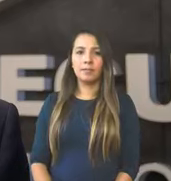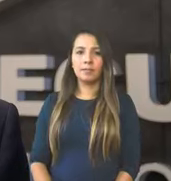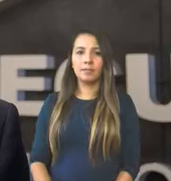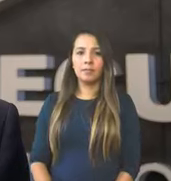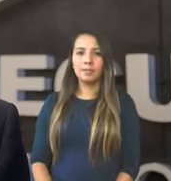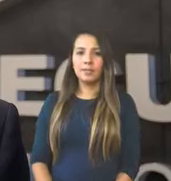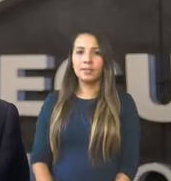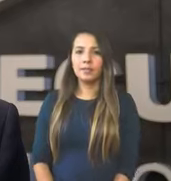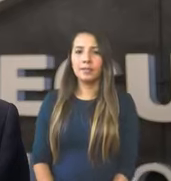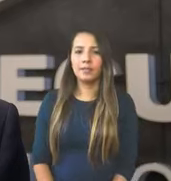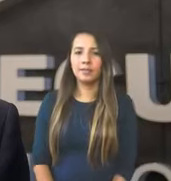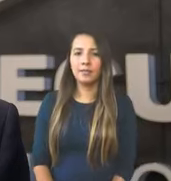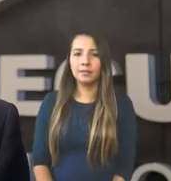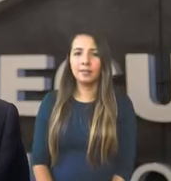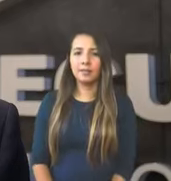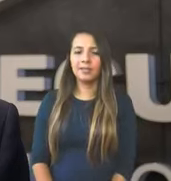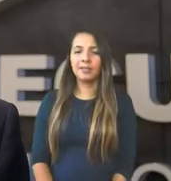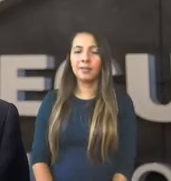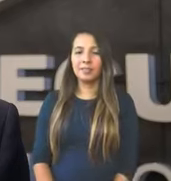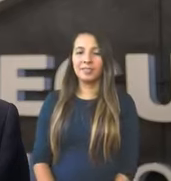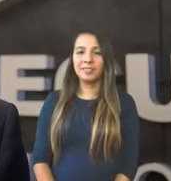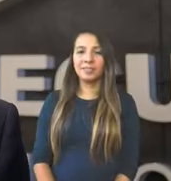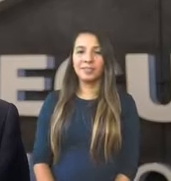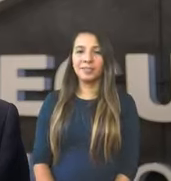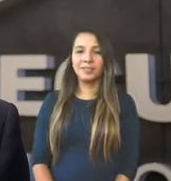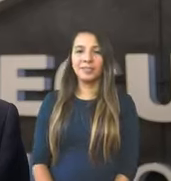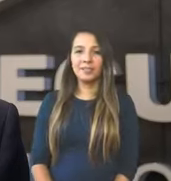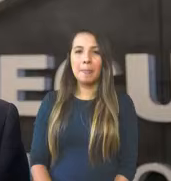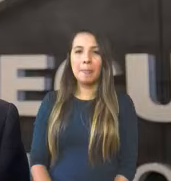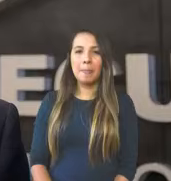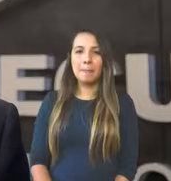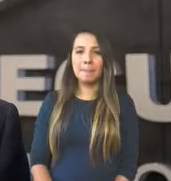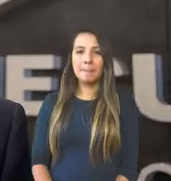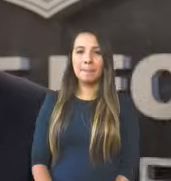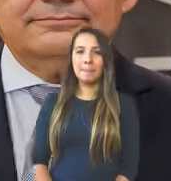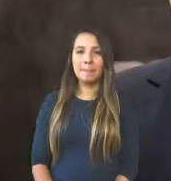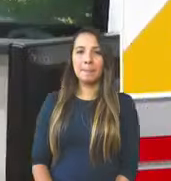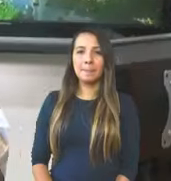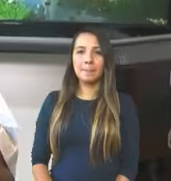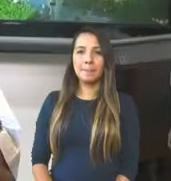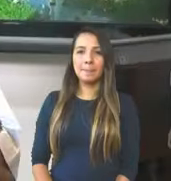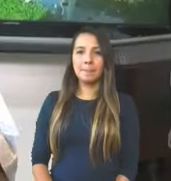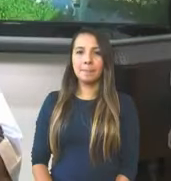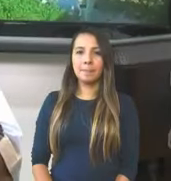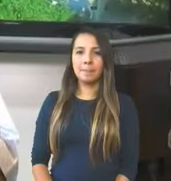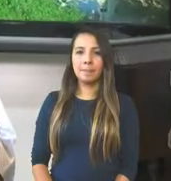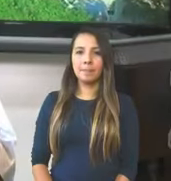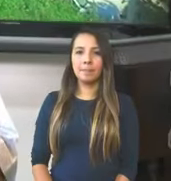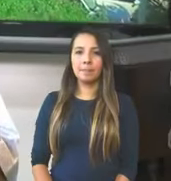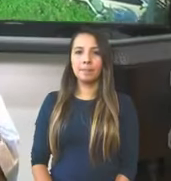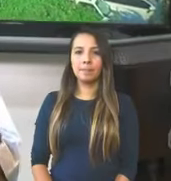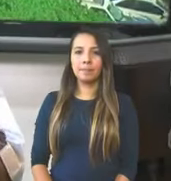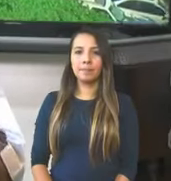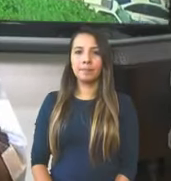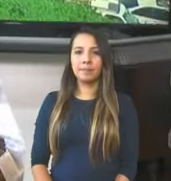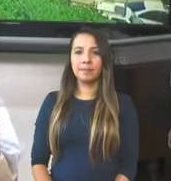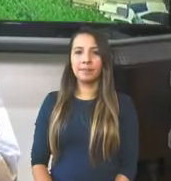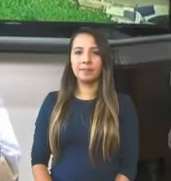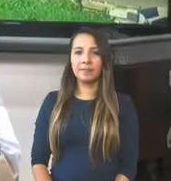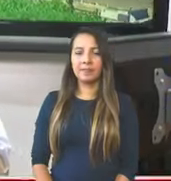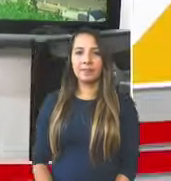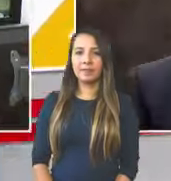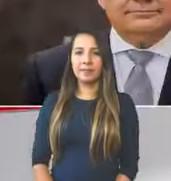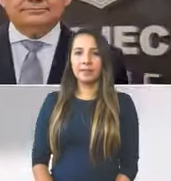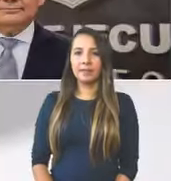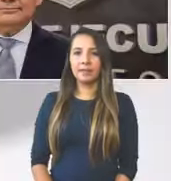California, tenemos dos tipos de calificaciones. Uno sobre el Estado, que se le llama la calificación